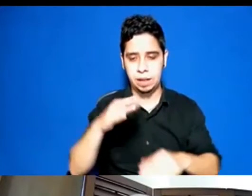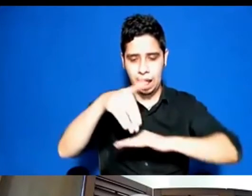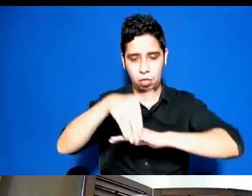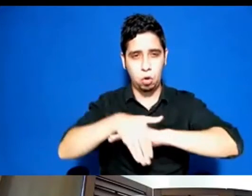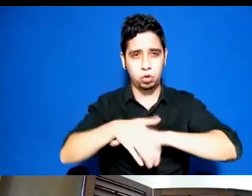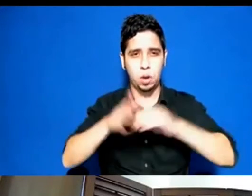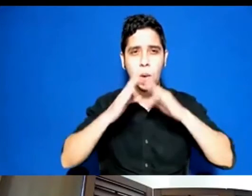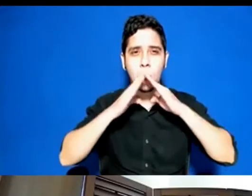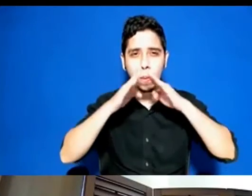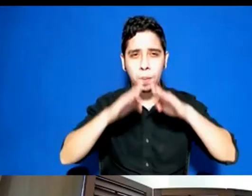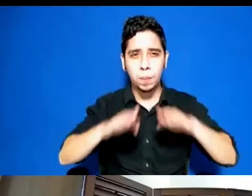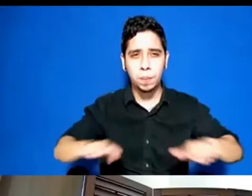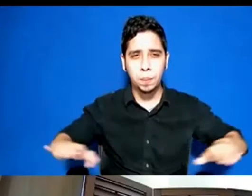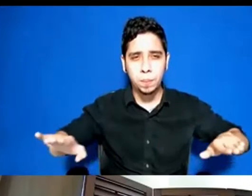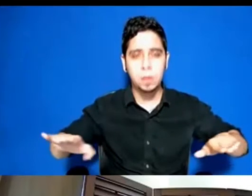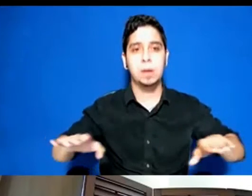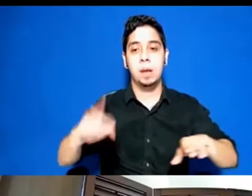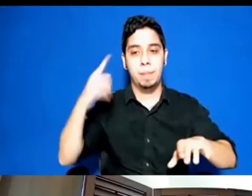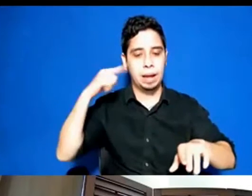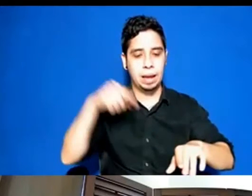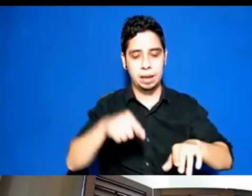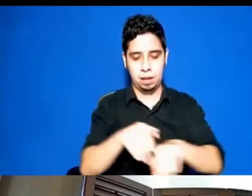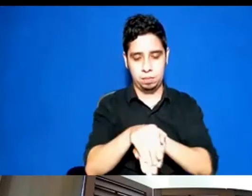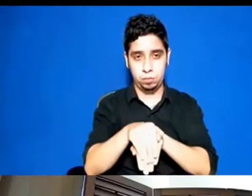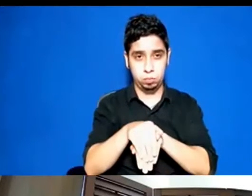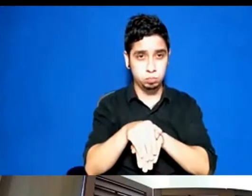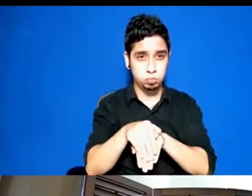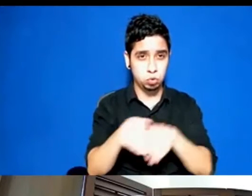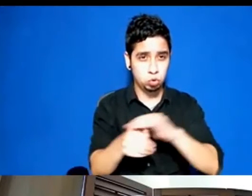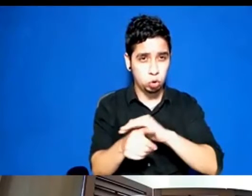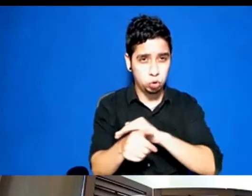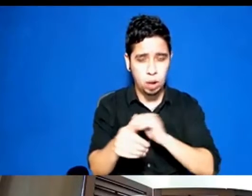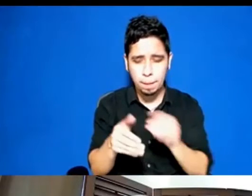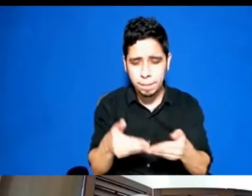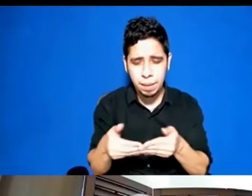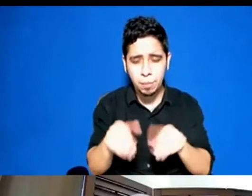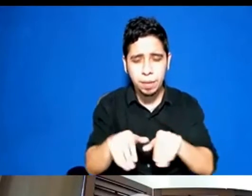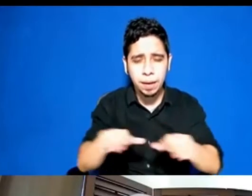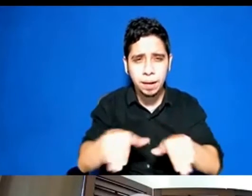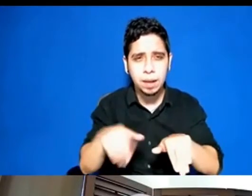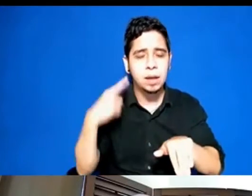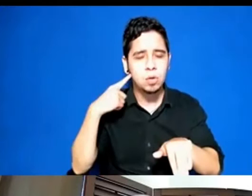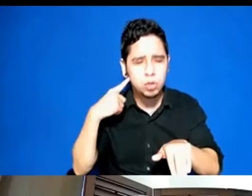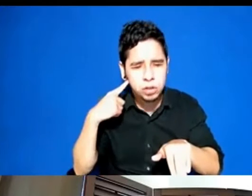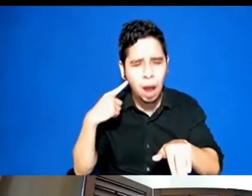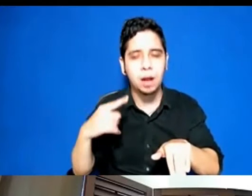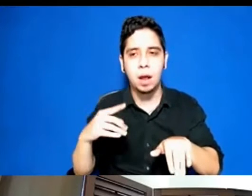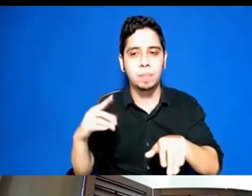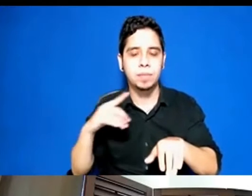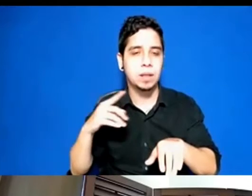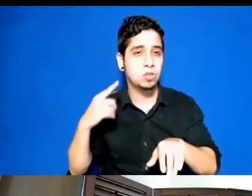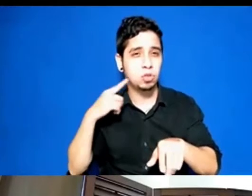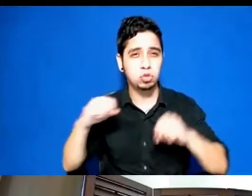mar, el sonido de la sola. Entonces entras como a otro nivel, una